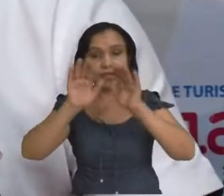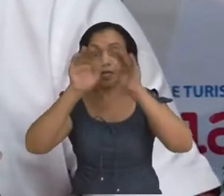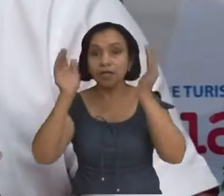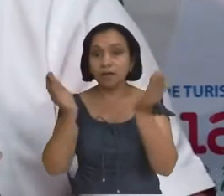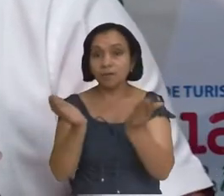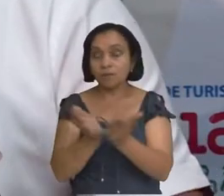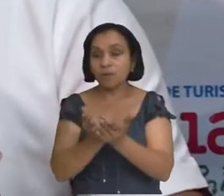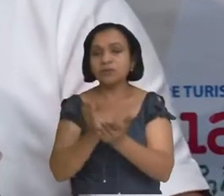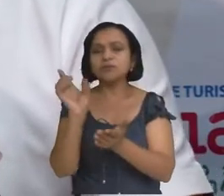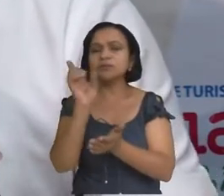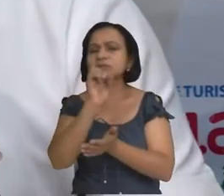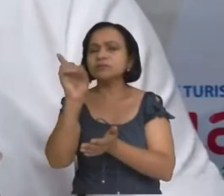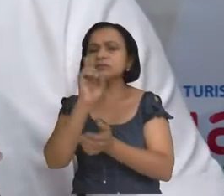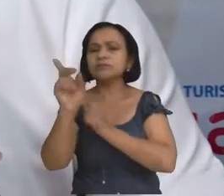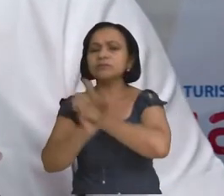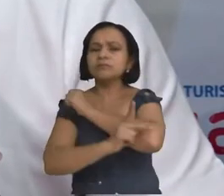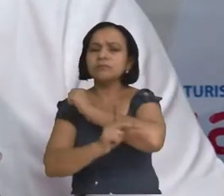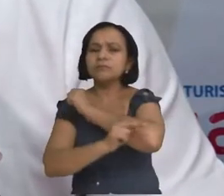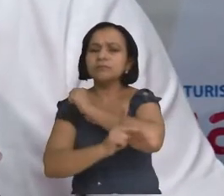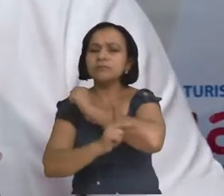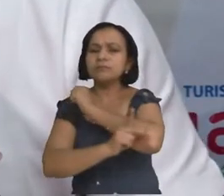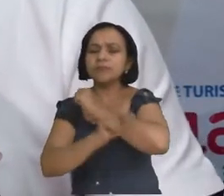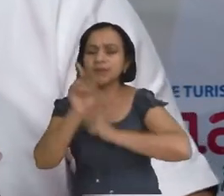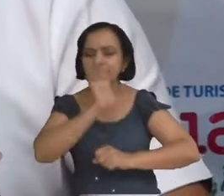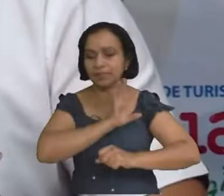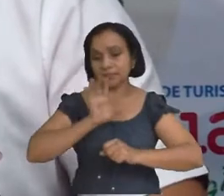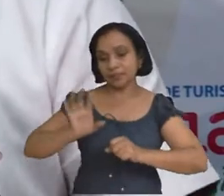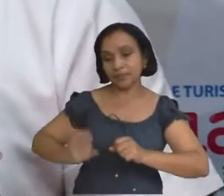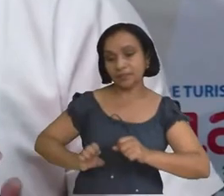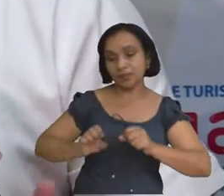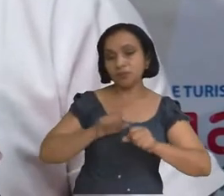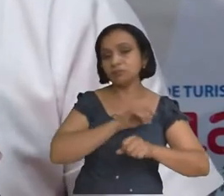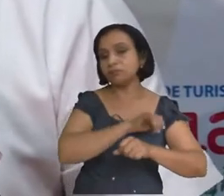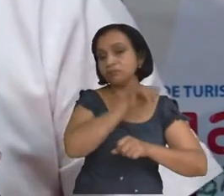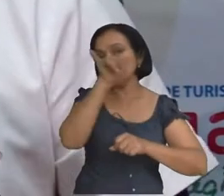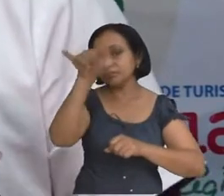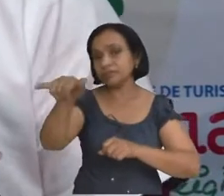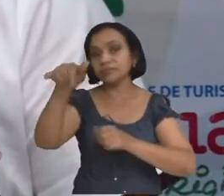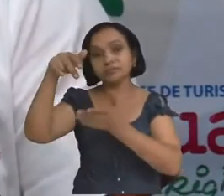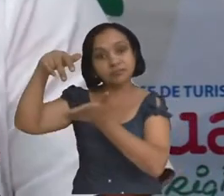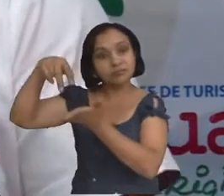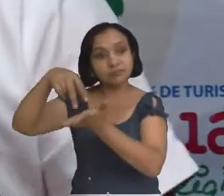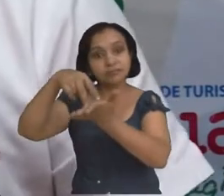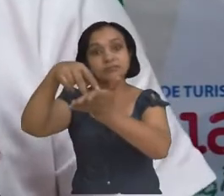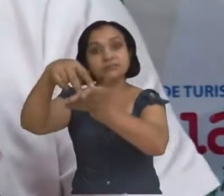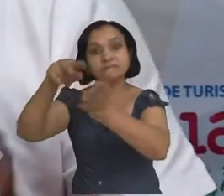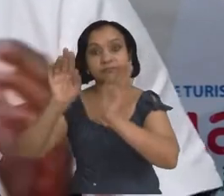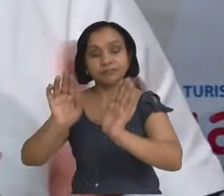Surf que se va a realizar en El Salvador. También recordándole